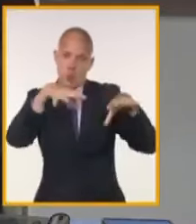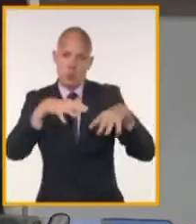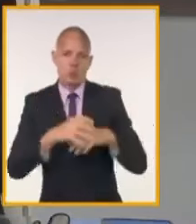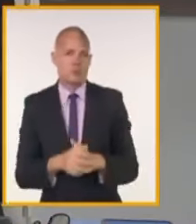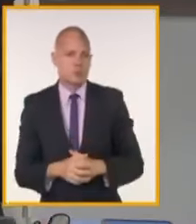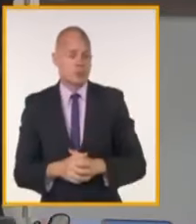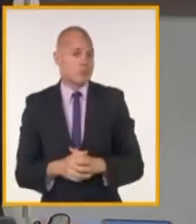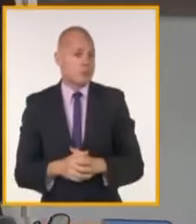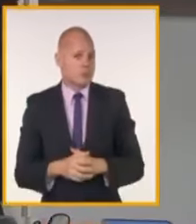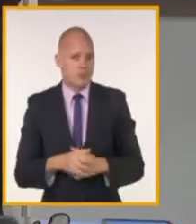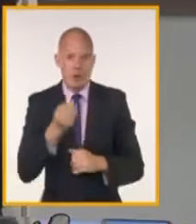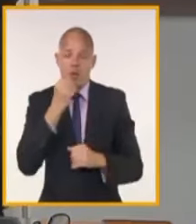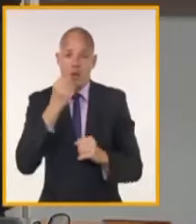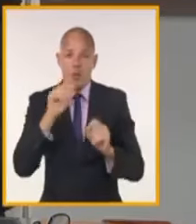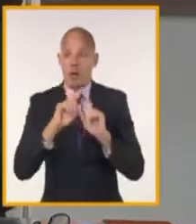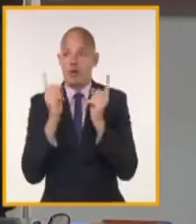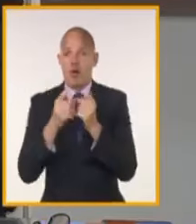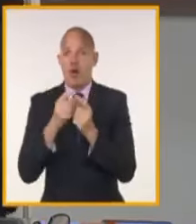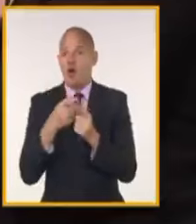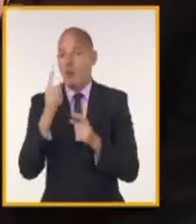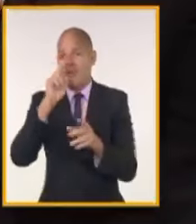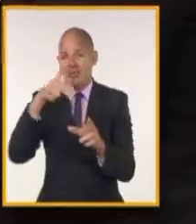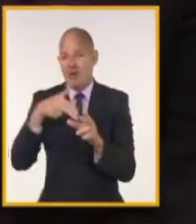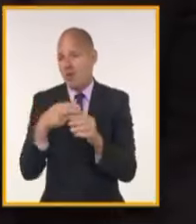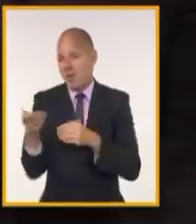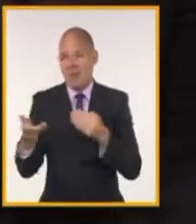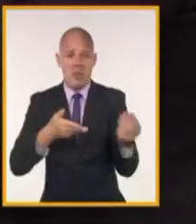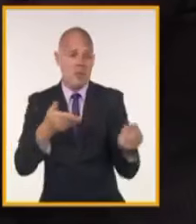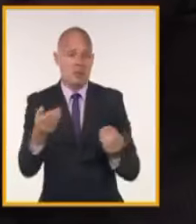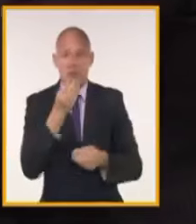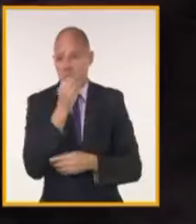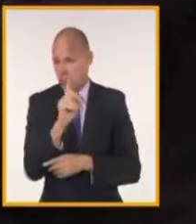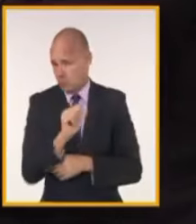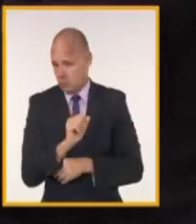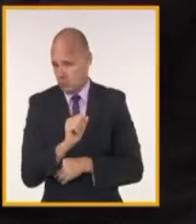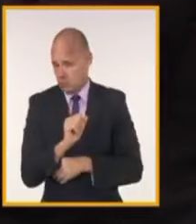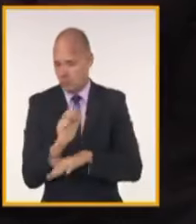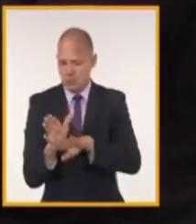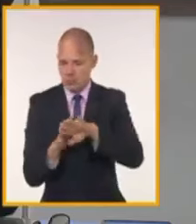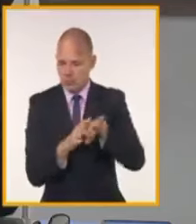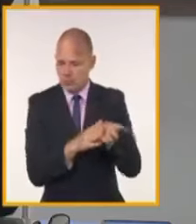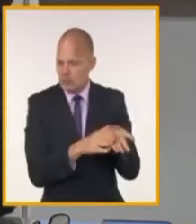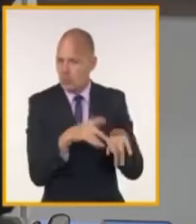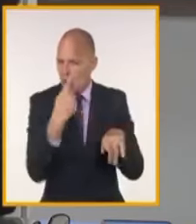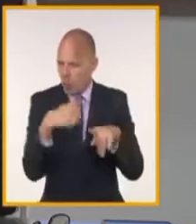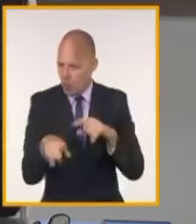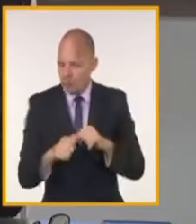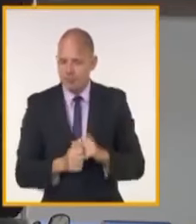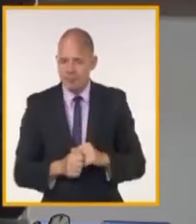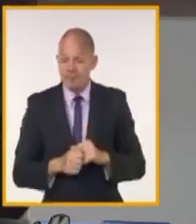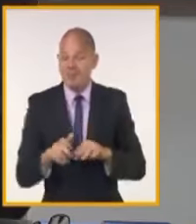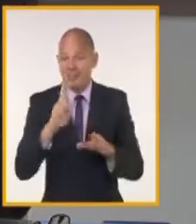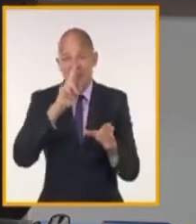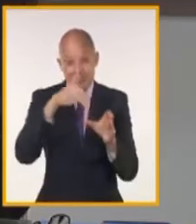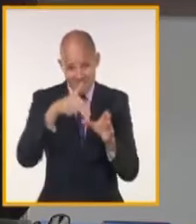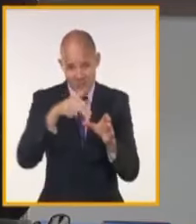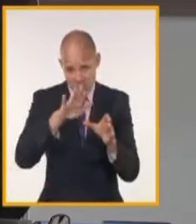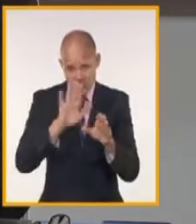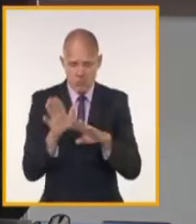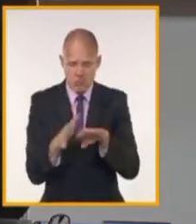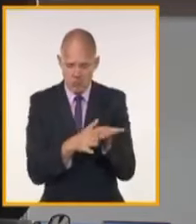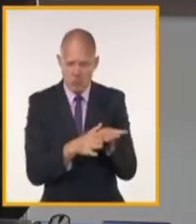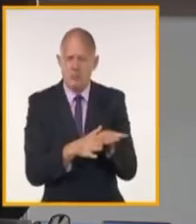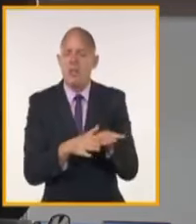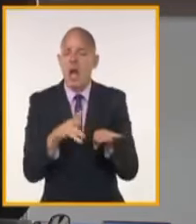y tenemos Entonces como estrategia que era tu pregunta el tema de la energía renovable el tema de la energía renovables roset se